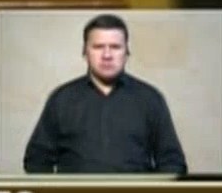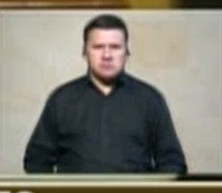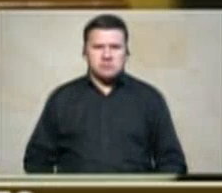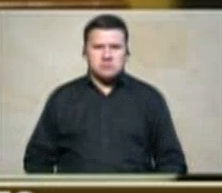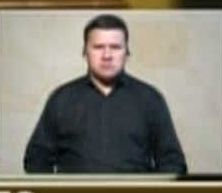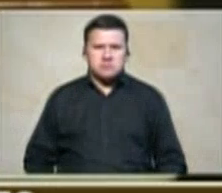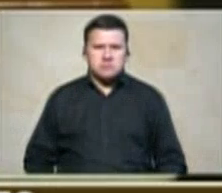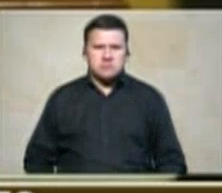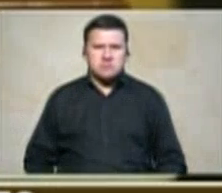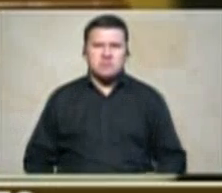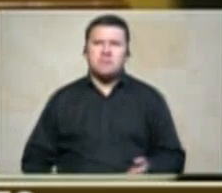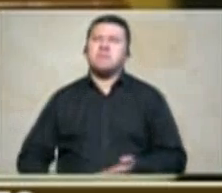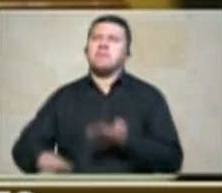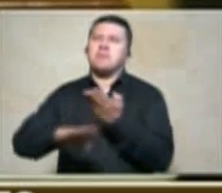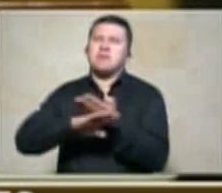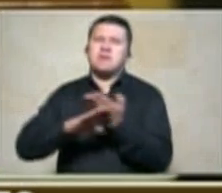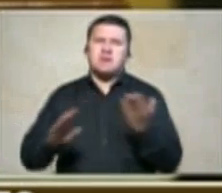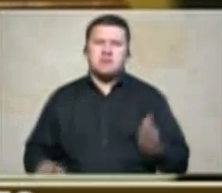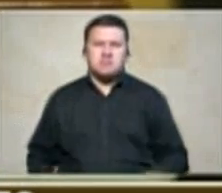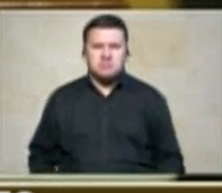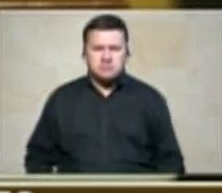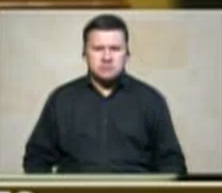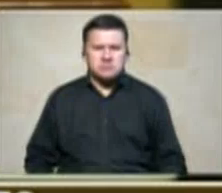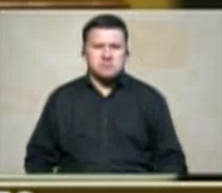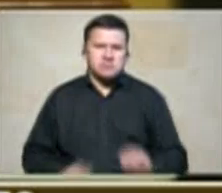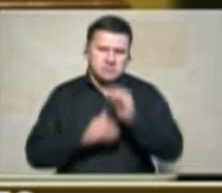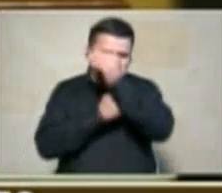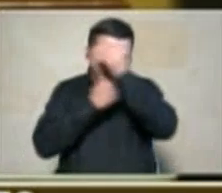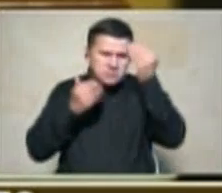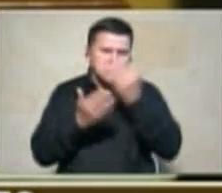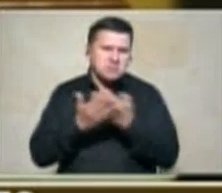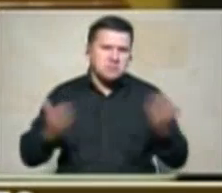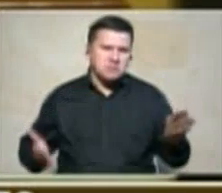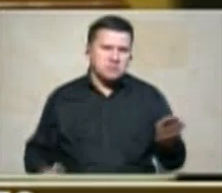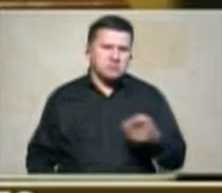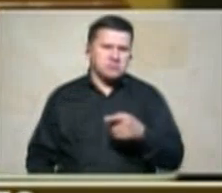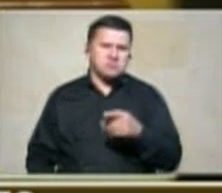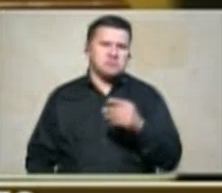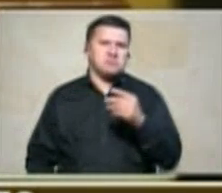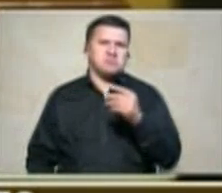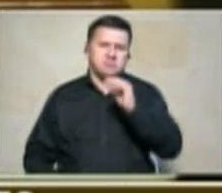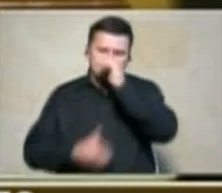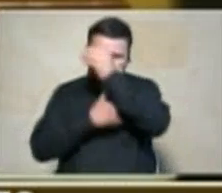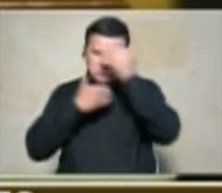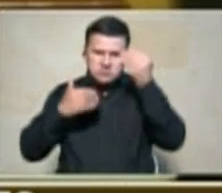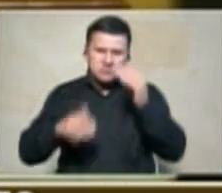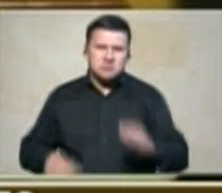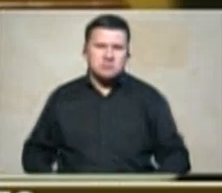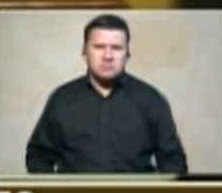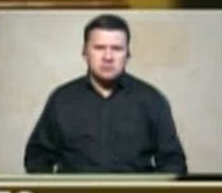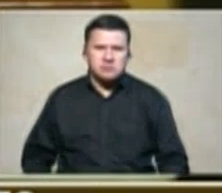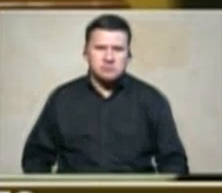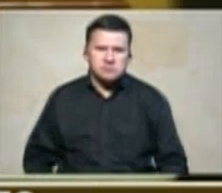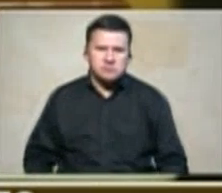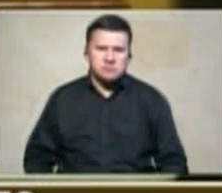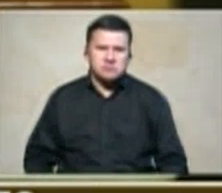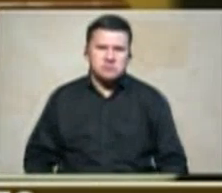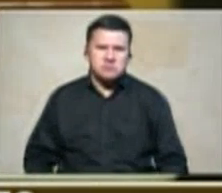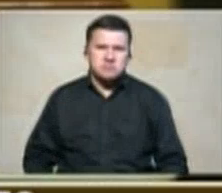cosas, del Frente 20 de las FARC. Pero no fue por acción de la unidad, no.